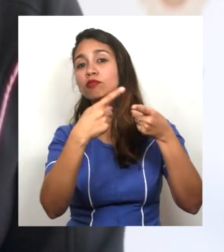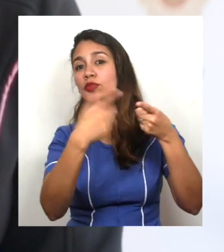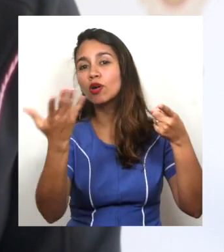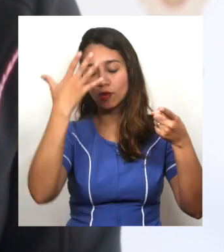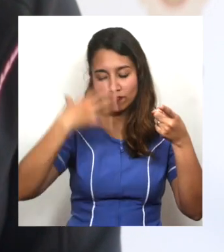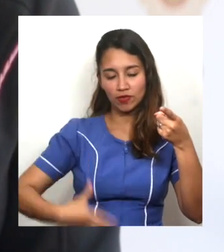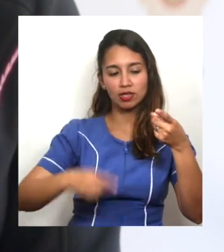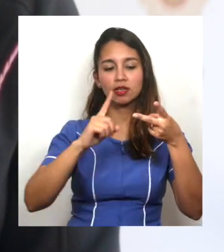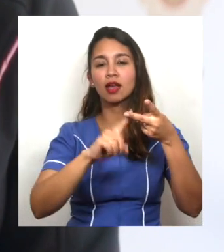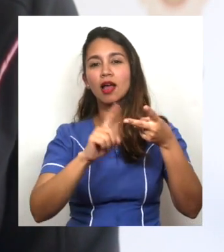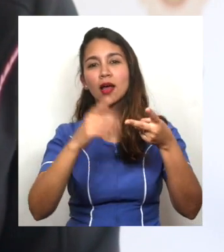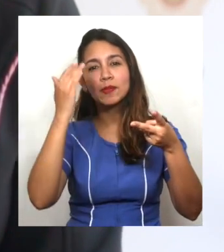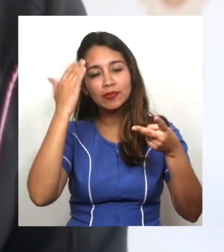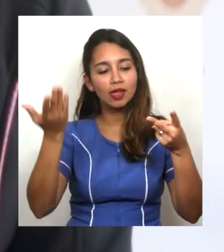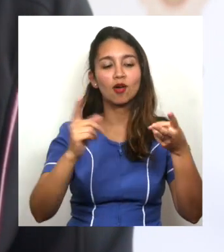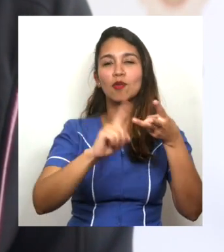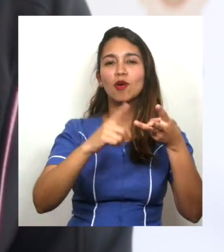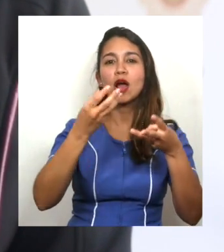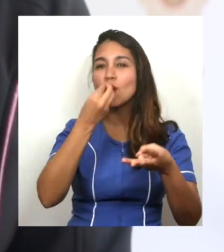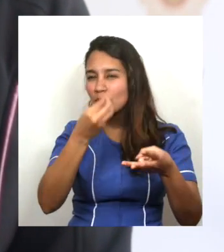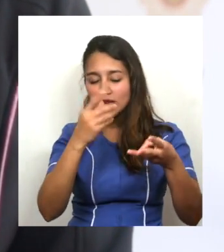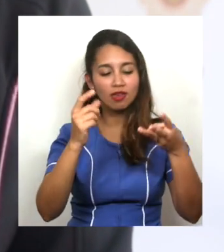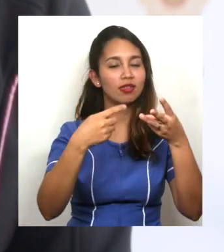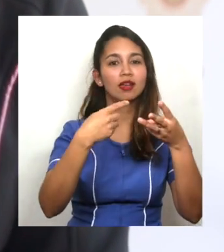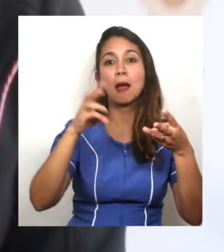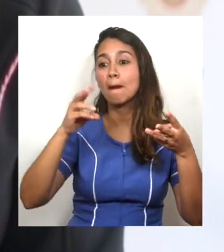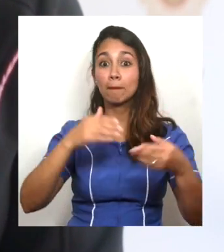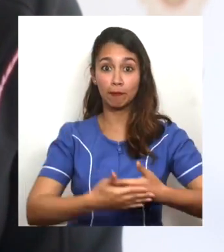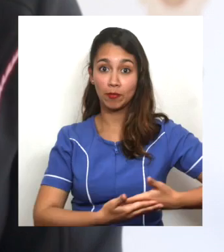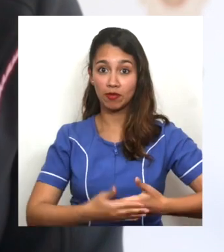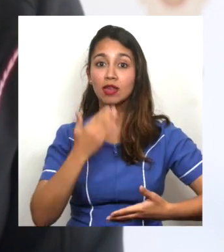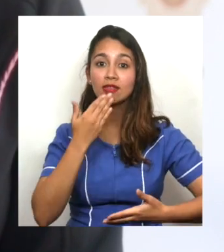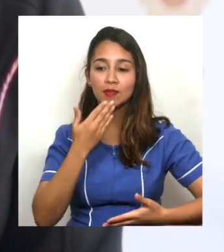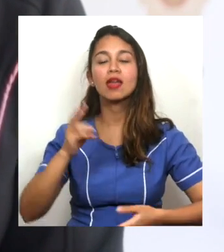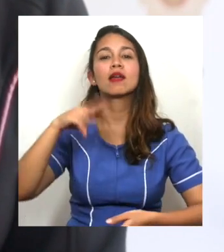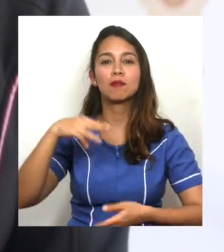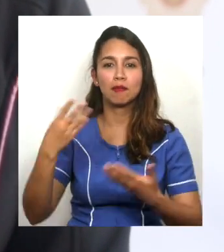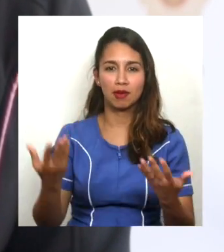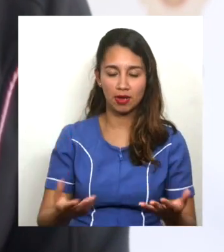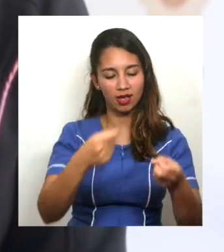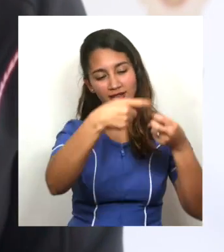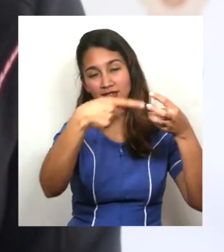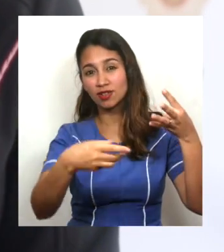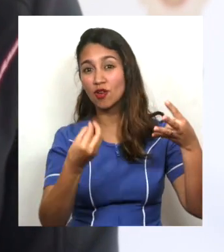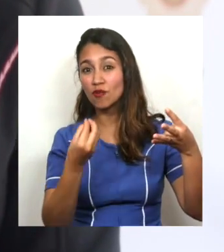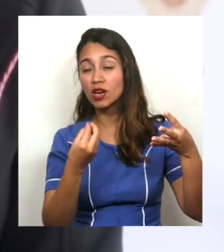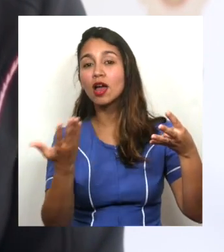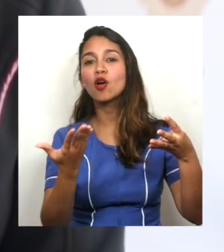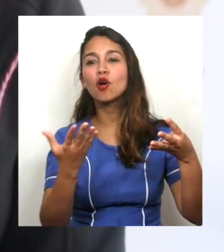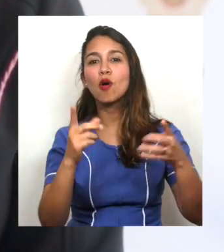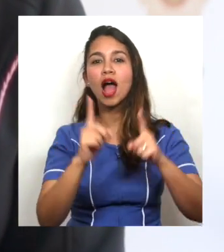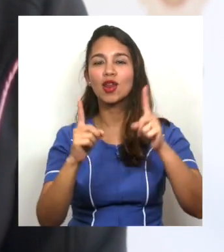área física, emocional, nutricional, no solamente en el bebé, sino también en la madre. Estos beneficios también se aplican a